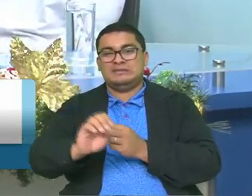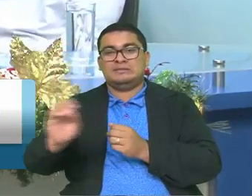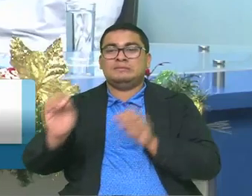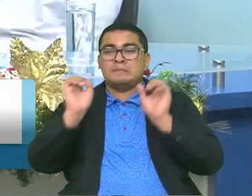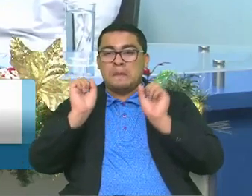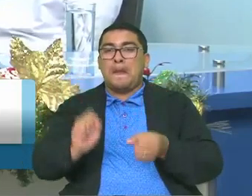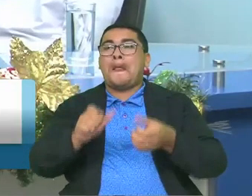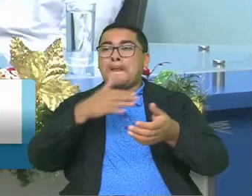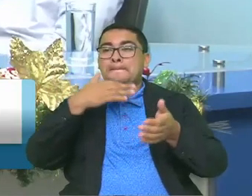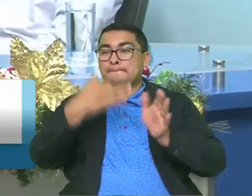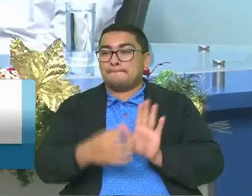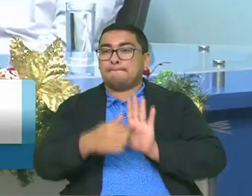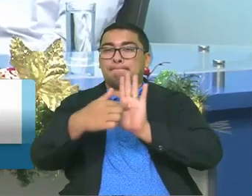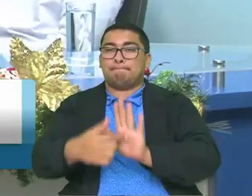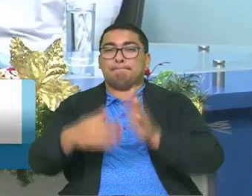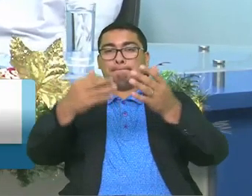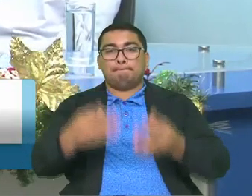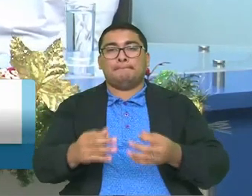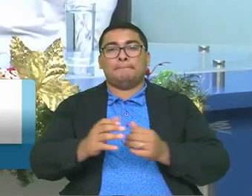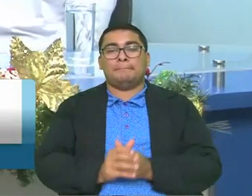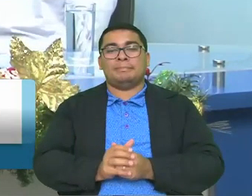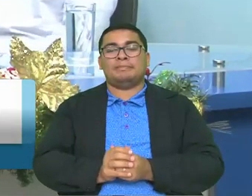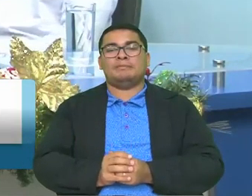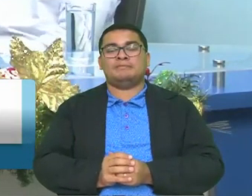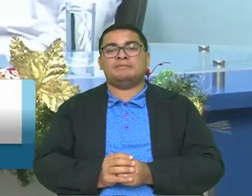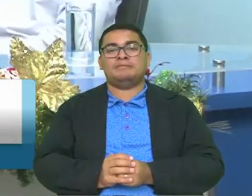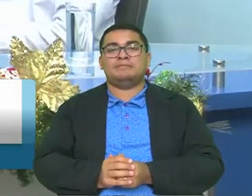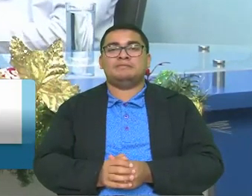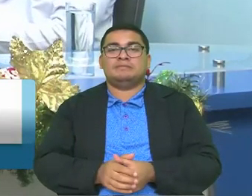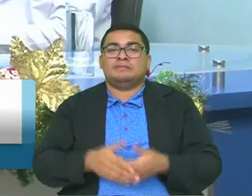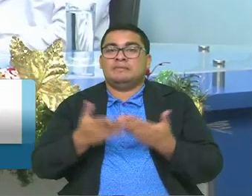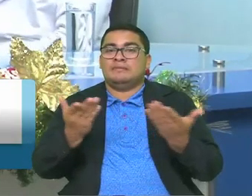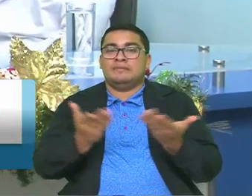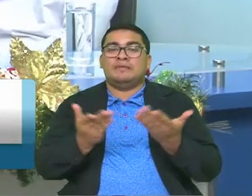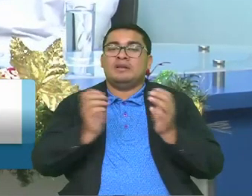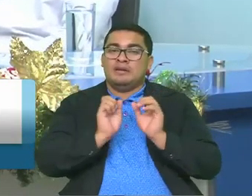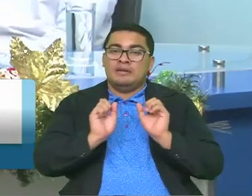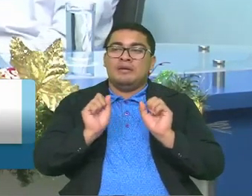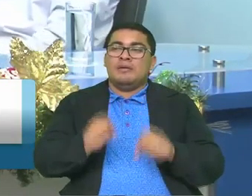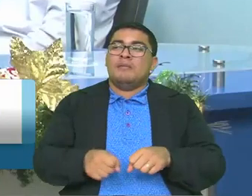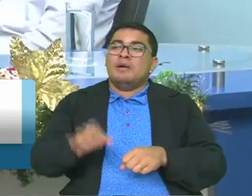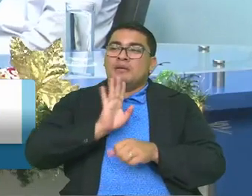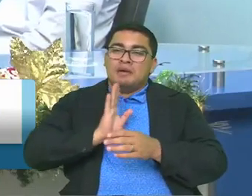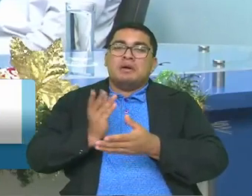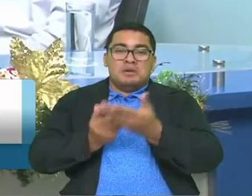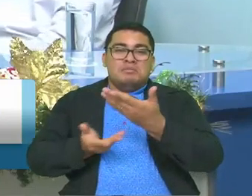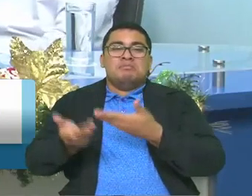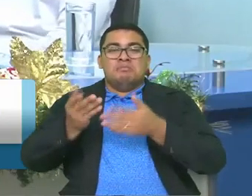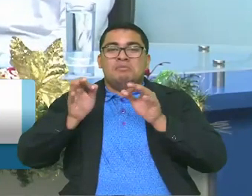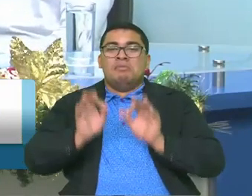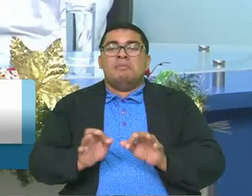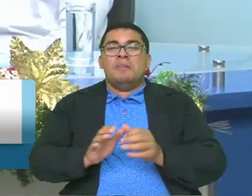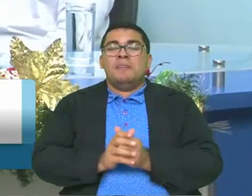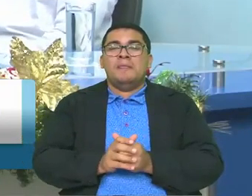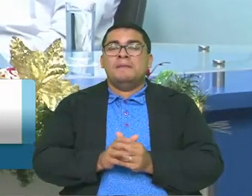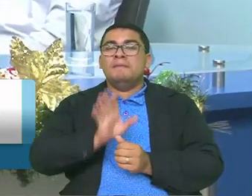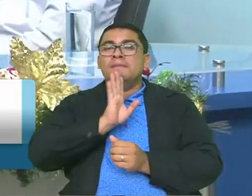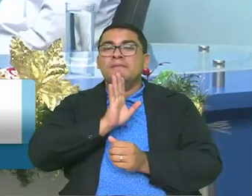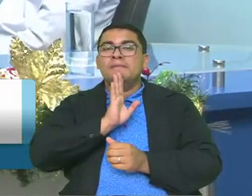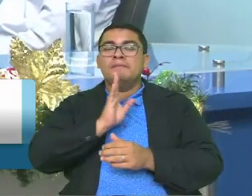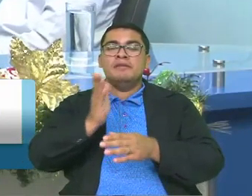revisar al paciente, tomar la historia clínica como tal, porque una buena historia clínica, un buen abordaje, que el paciente nos refiera de cómo inició todo, cómo se ha comportado